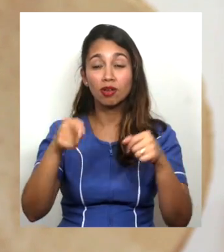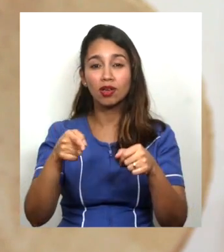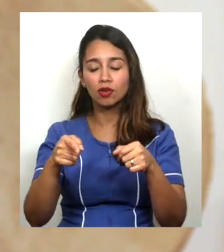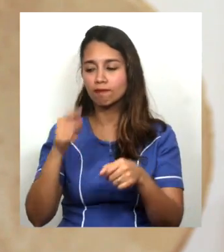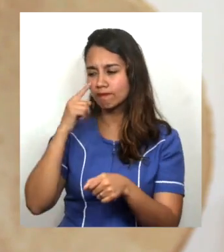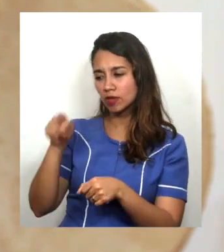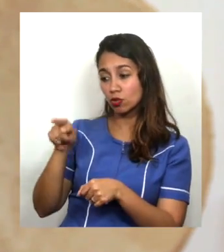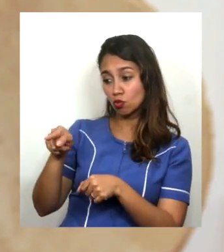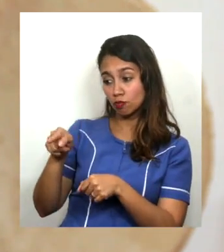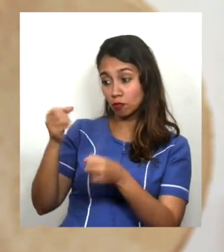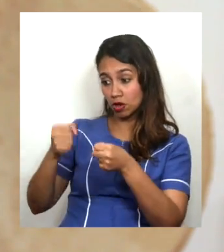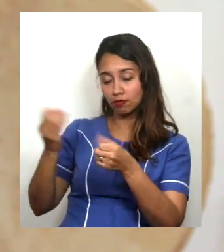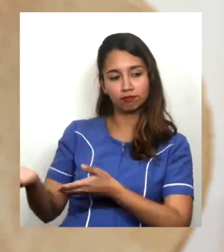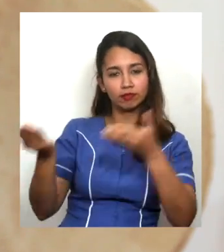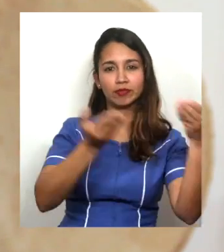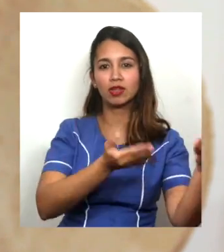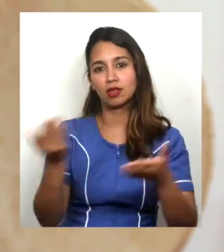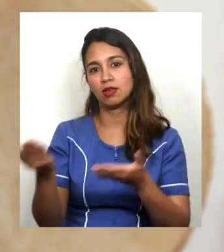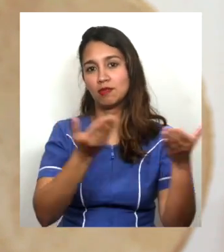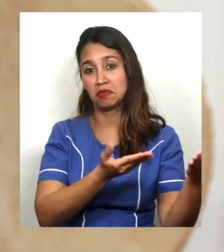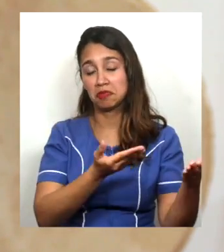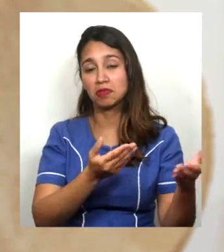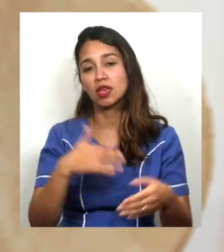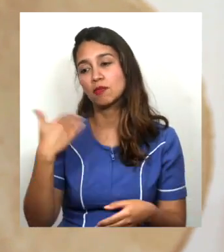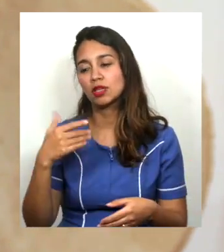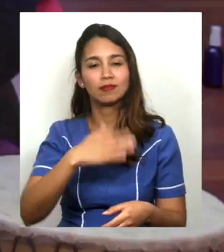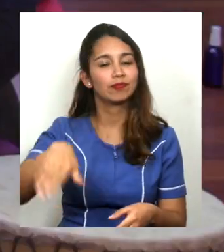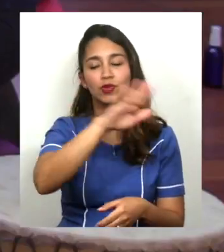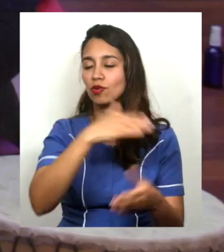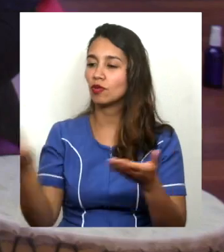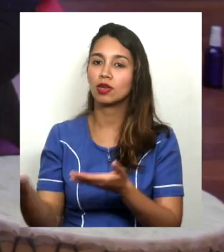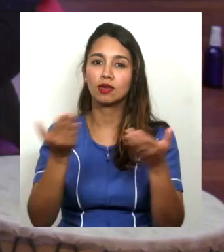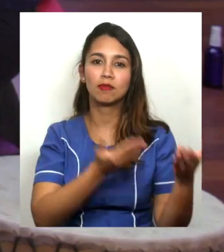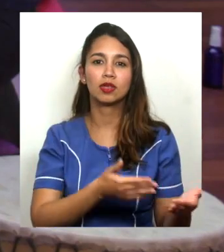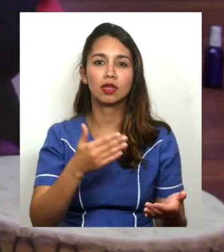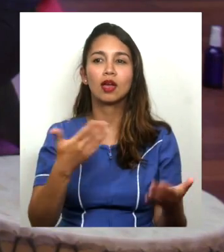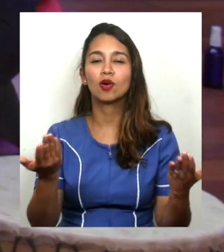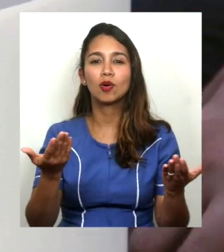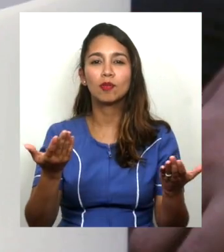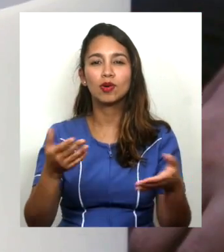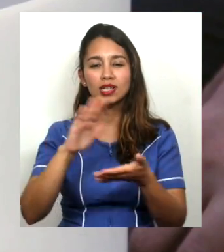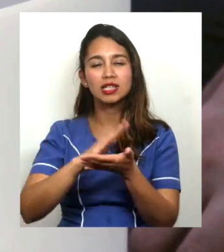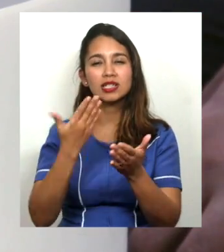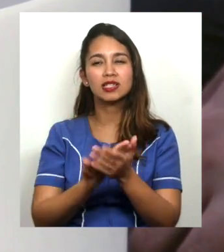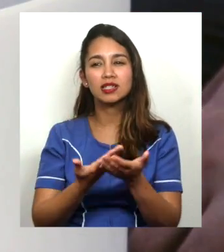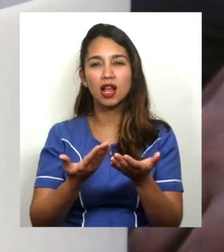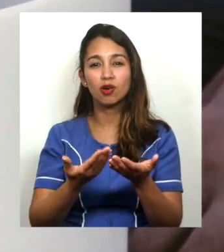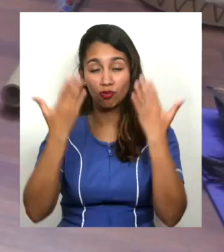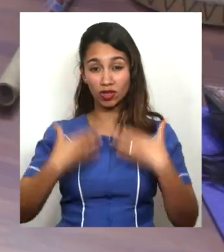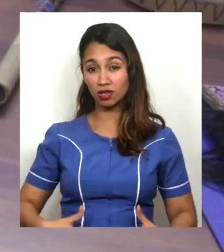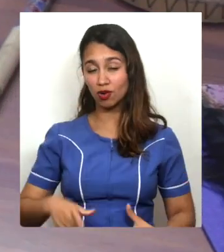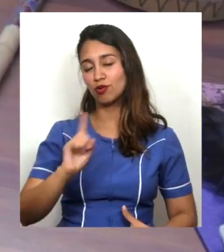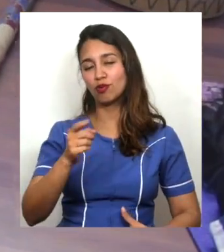psicólogo, y ellos van derivando a todo lo que es la terapia alternativa complementaria. Los invito a todos también a mantener, ¿cierto?, activo su salud,